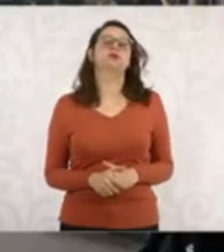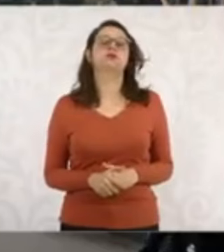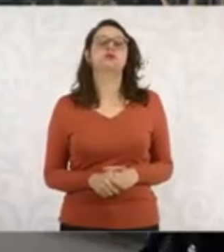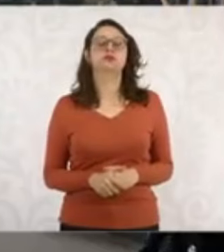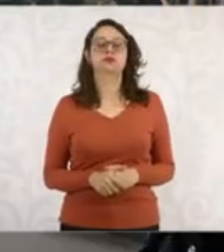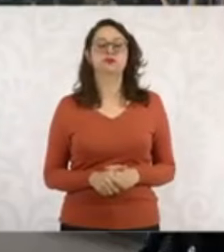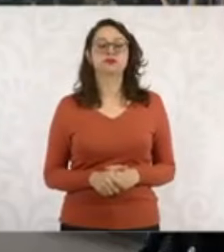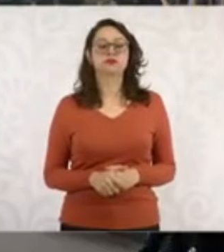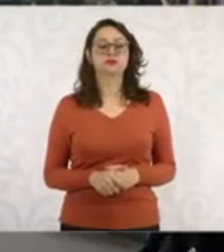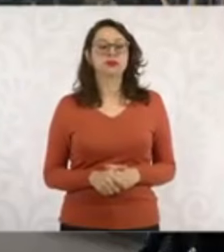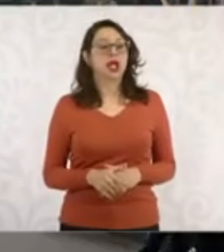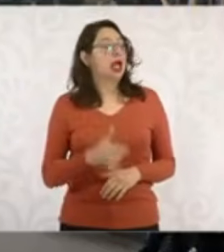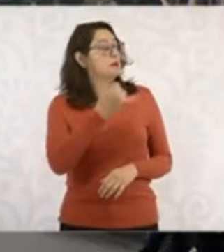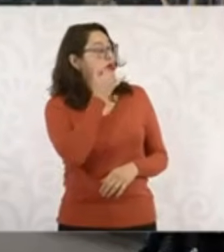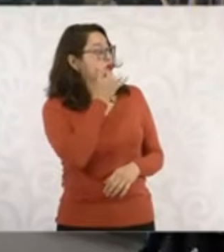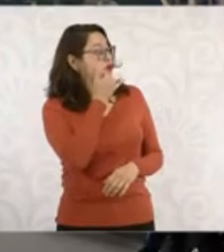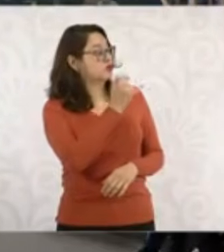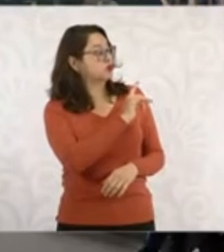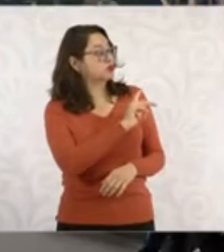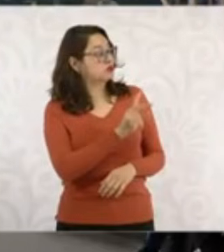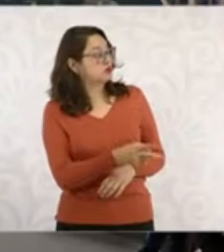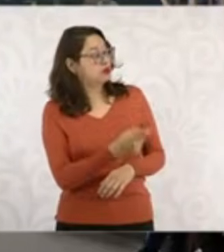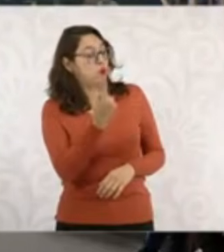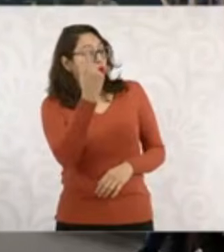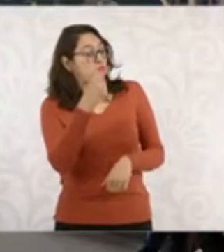Bueno, aquí solo hay un médico. ¿A dos?